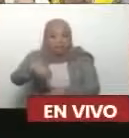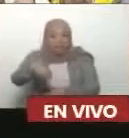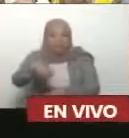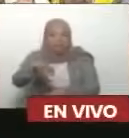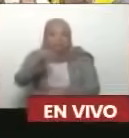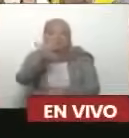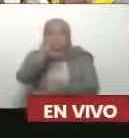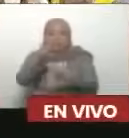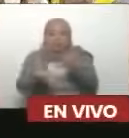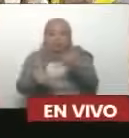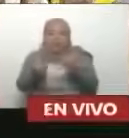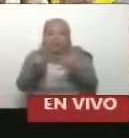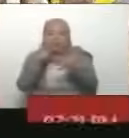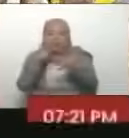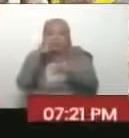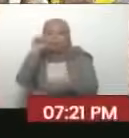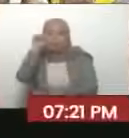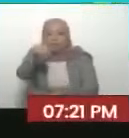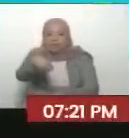5 veces sí.